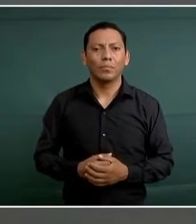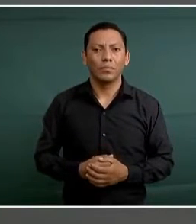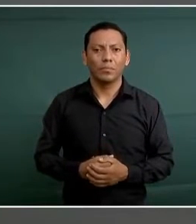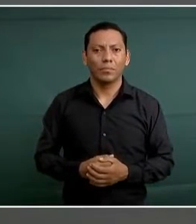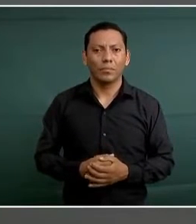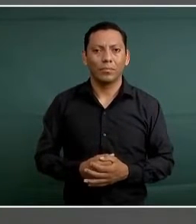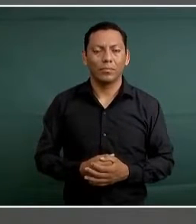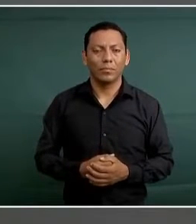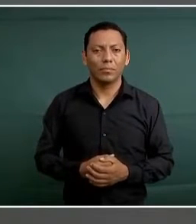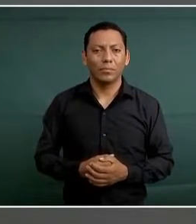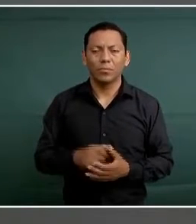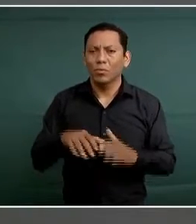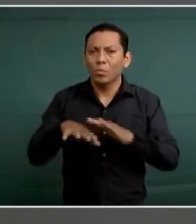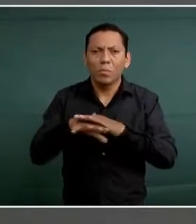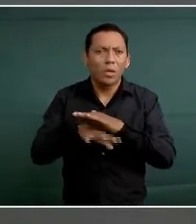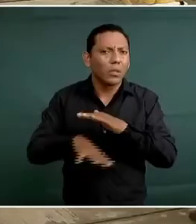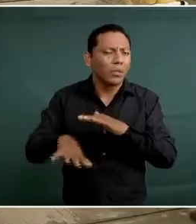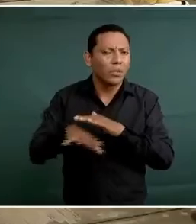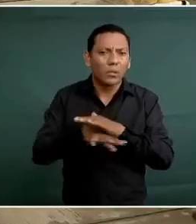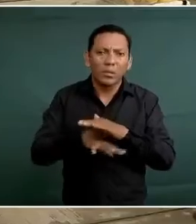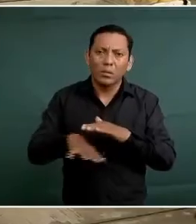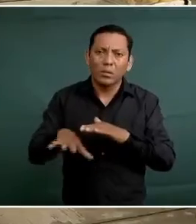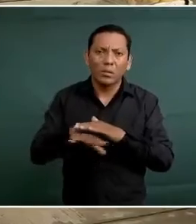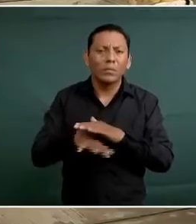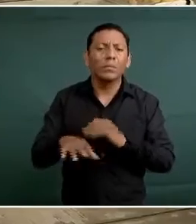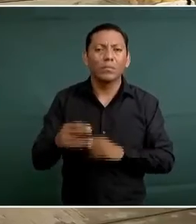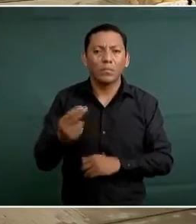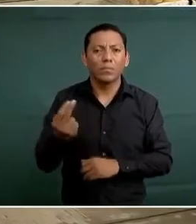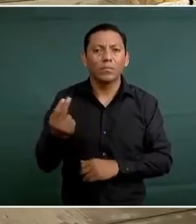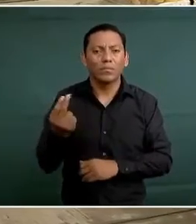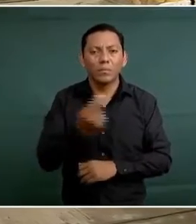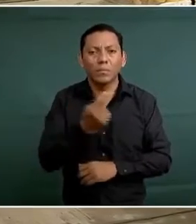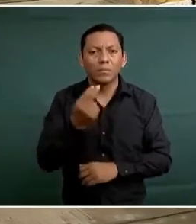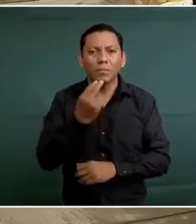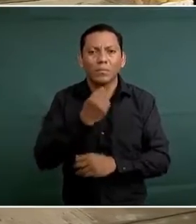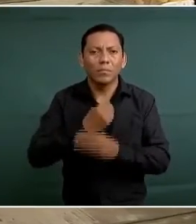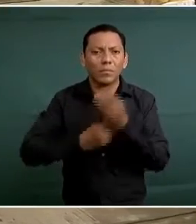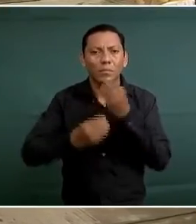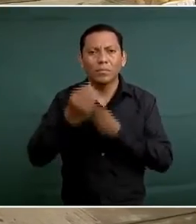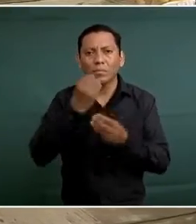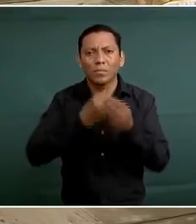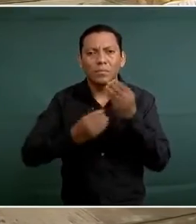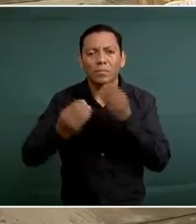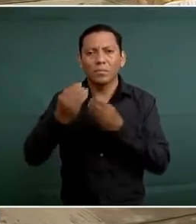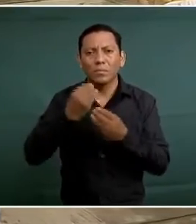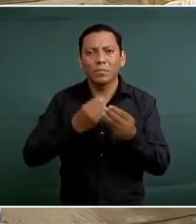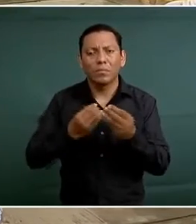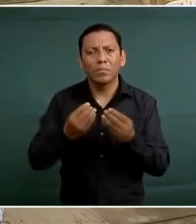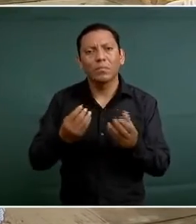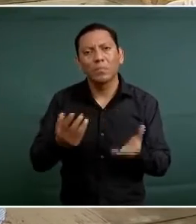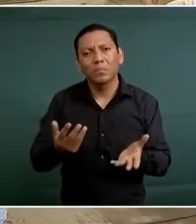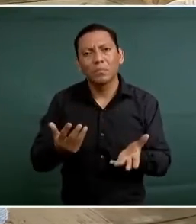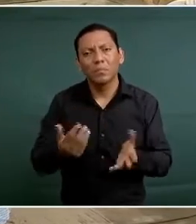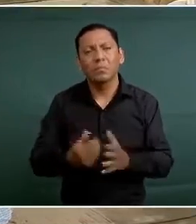básicamente la alimentación pues